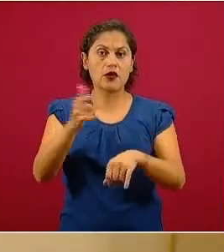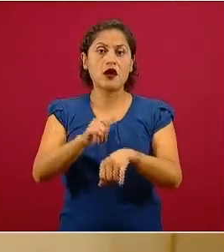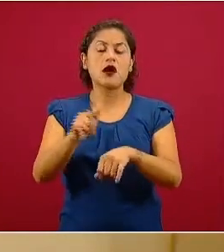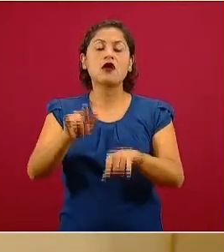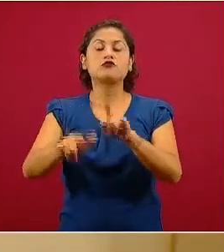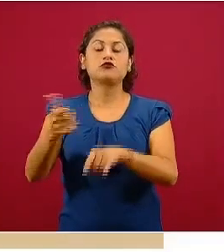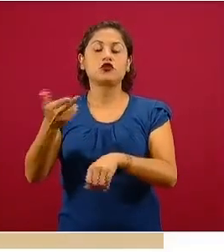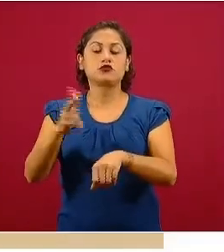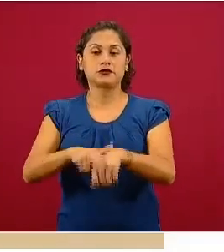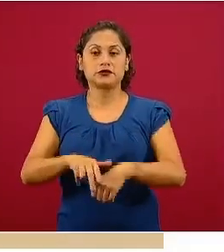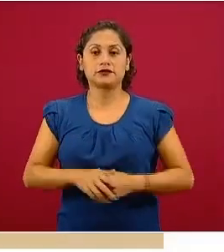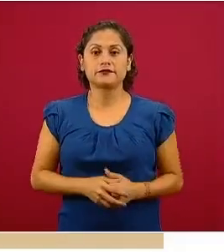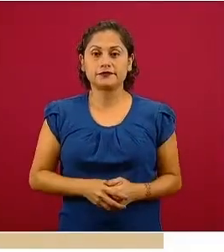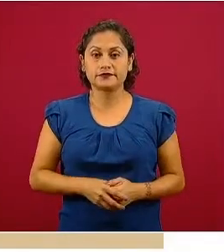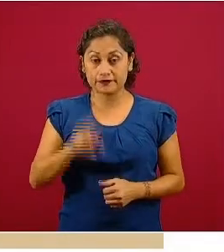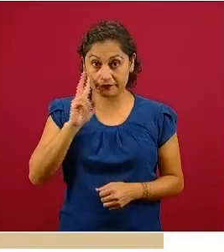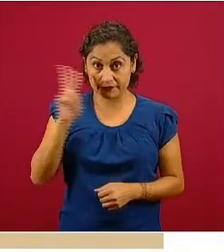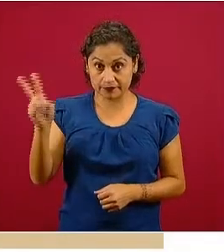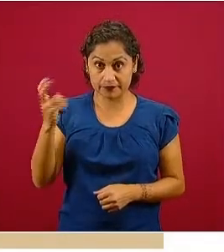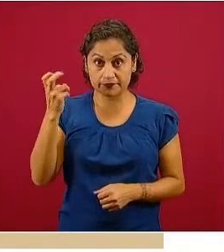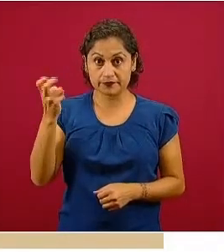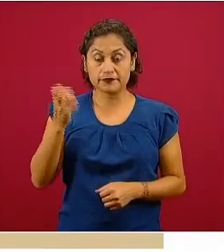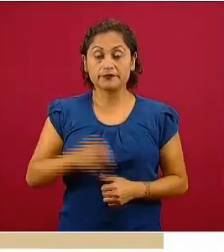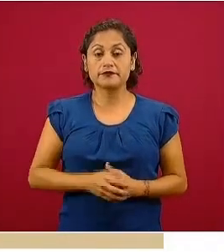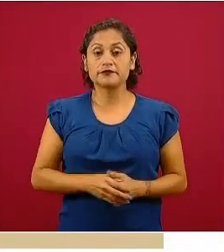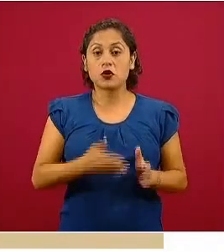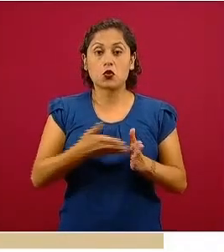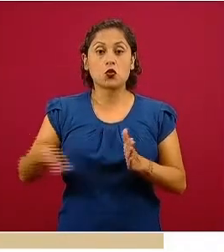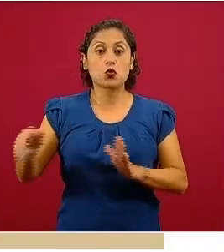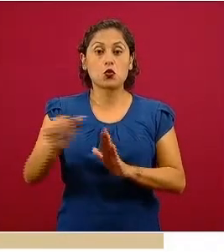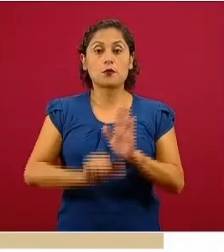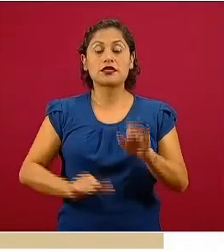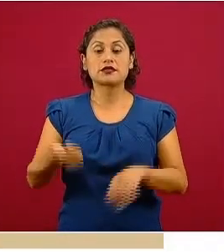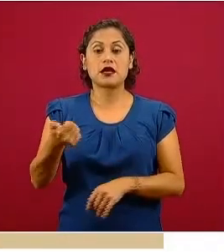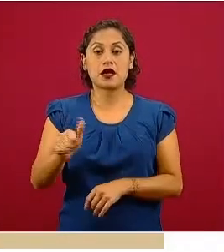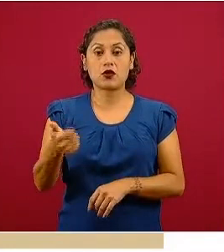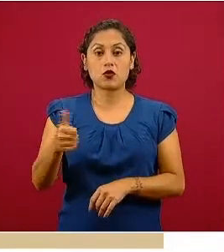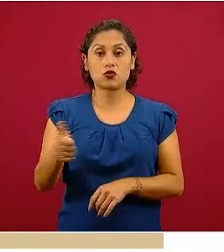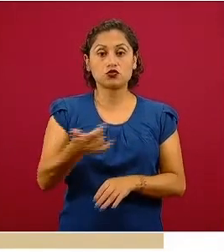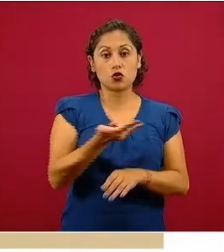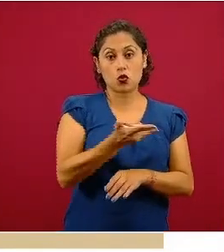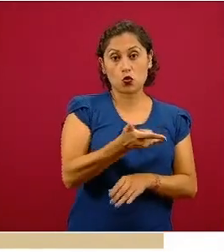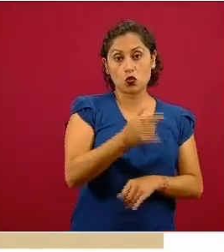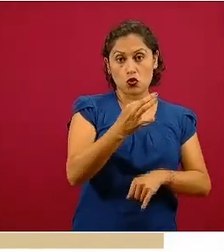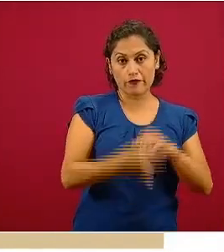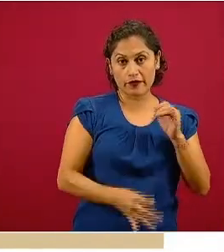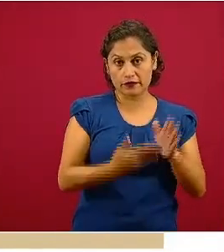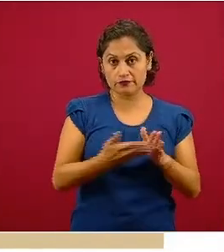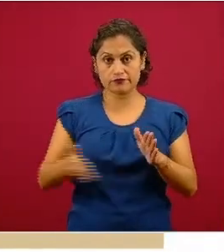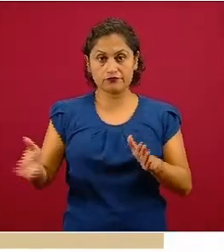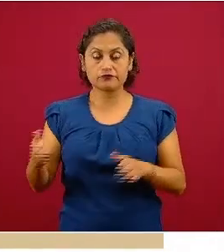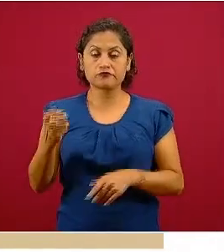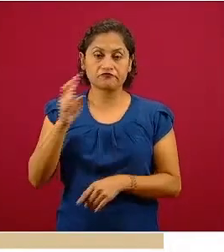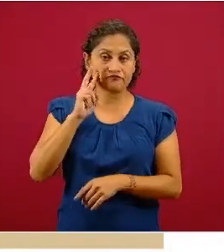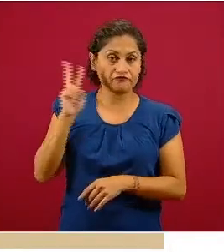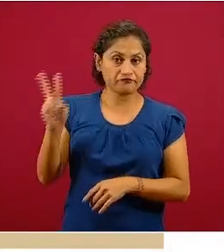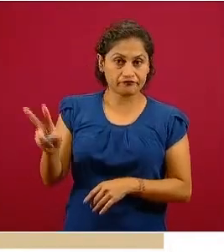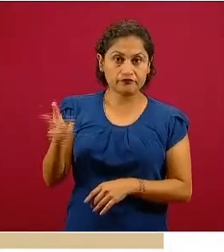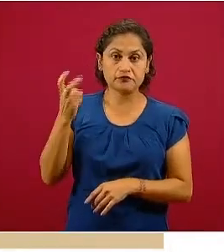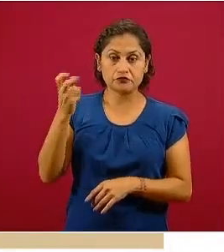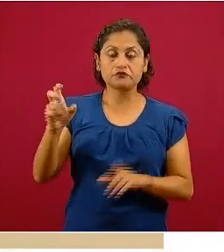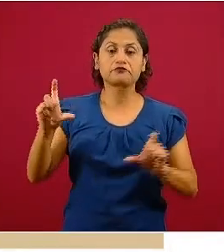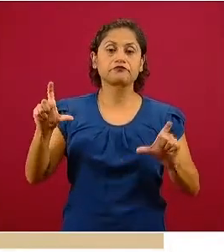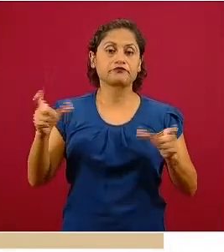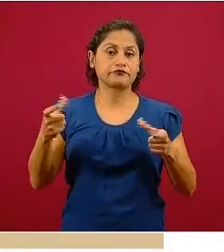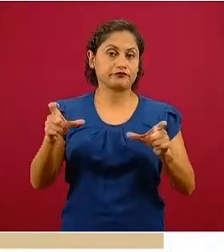Aquí está, precisamente ya durante todo el mes de agosto y prácticamente desde fines de julio, con una tendencia clara